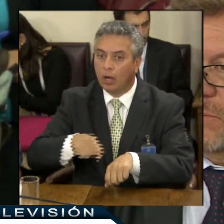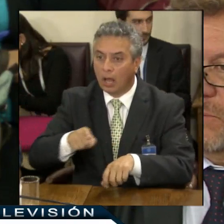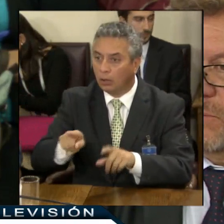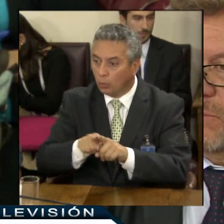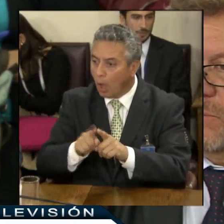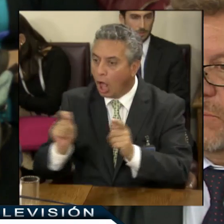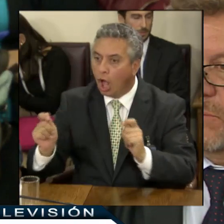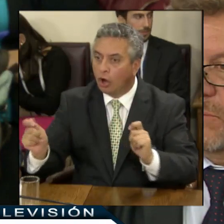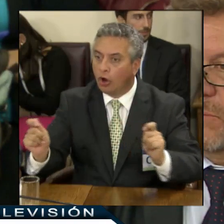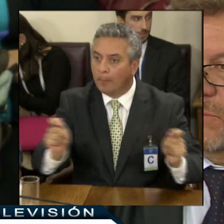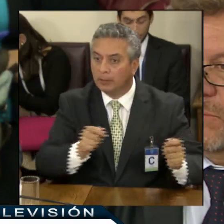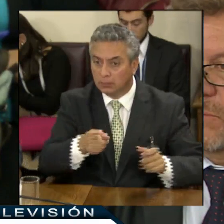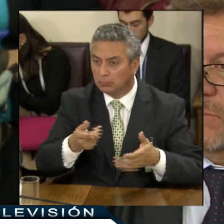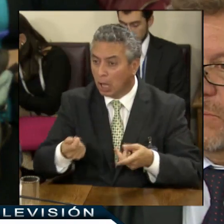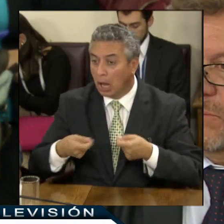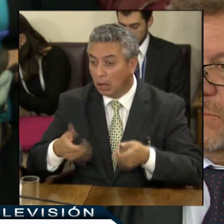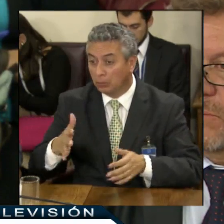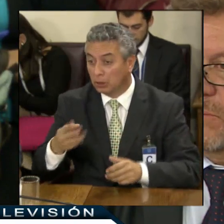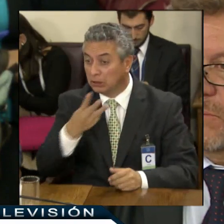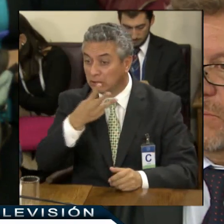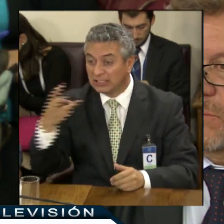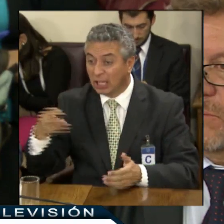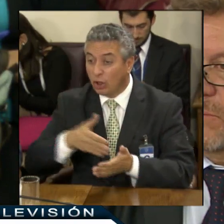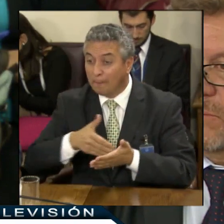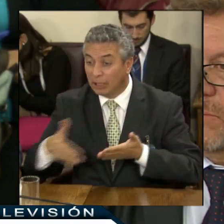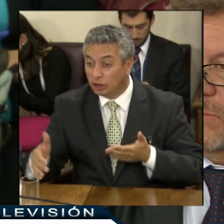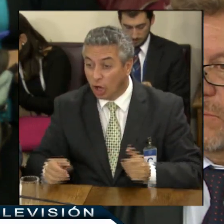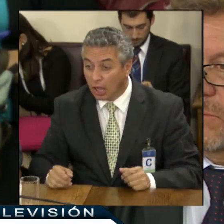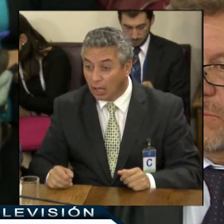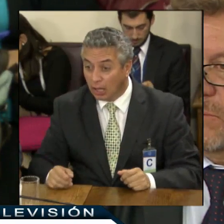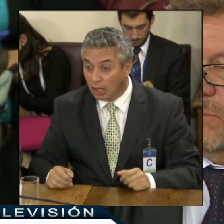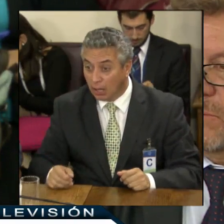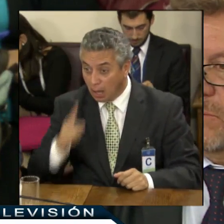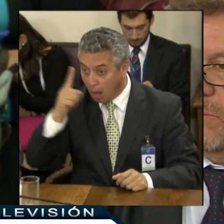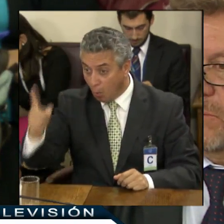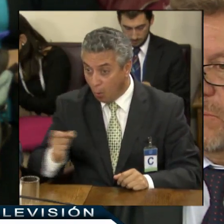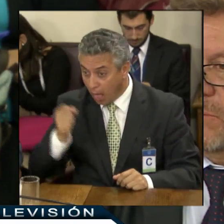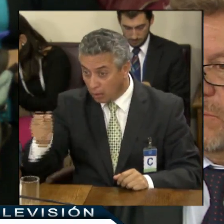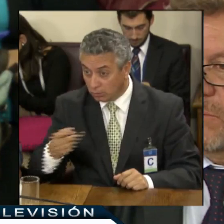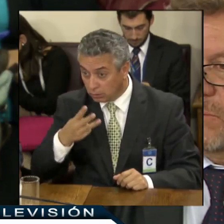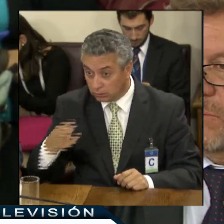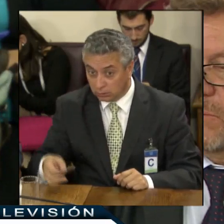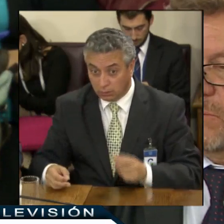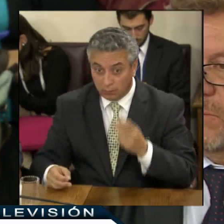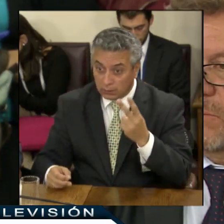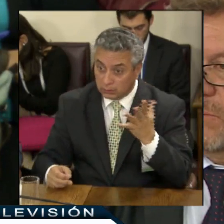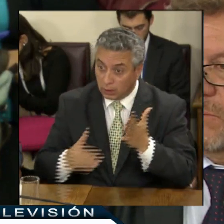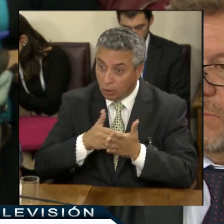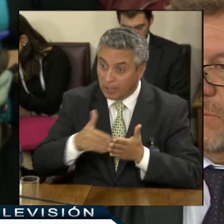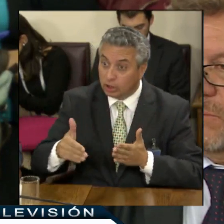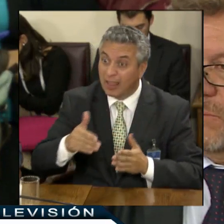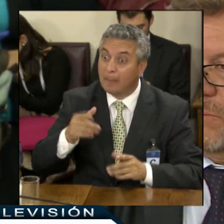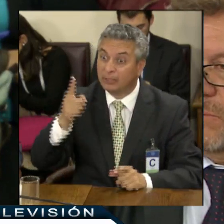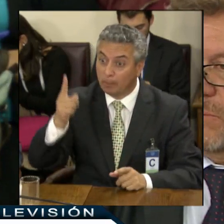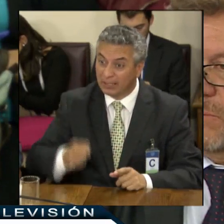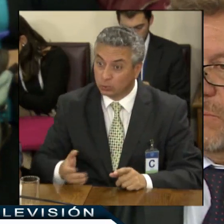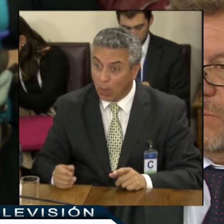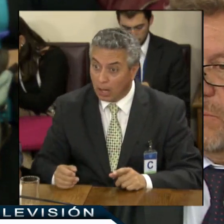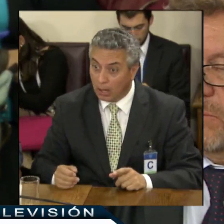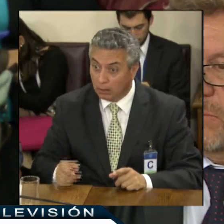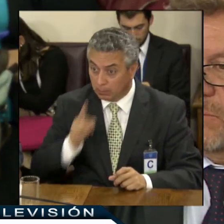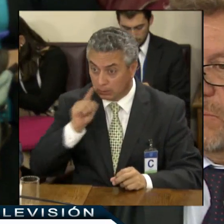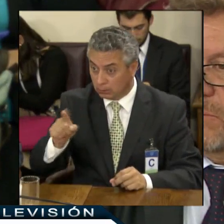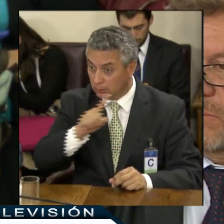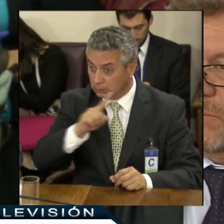los comerciales eso arroja un costo más menos de 300 millones de pesos por concesionaria al año lo que son 25 millones de pesos mensuales para tener